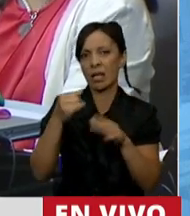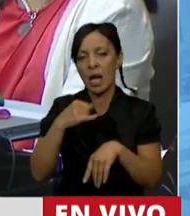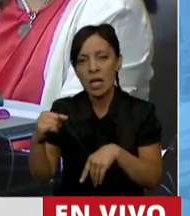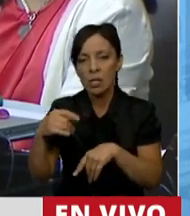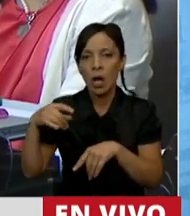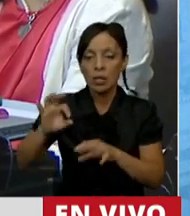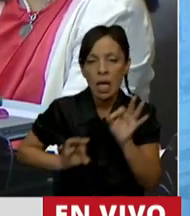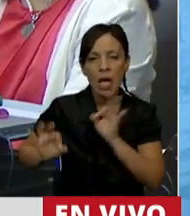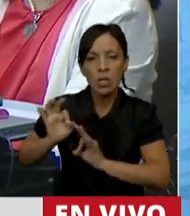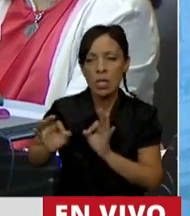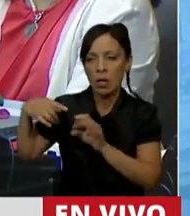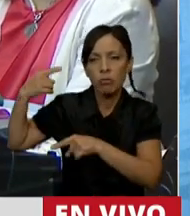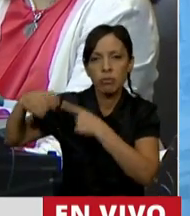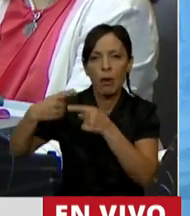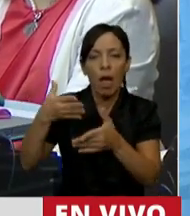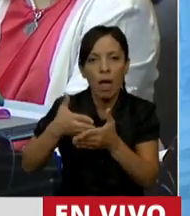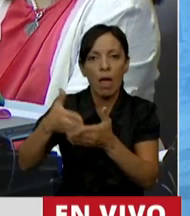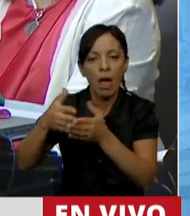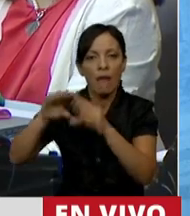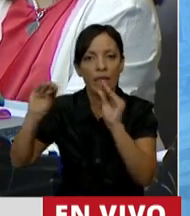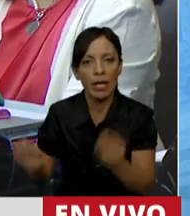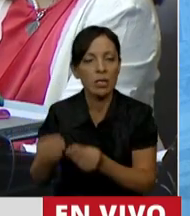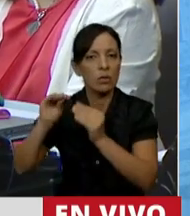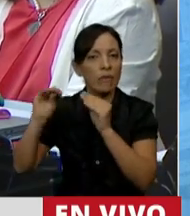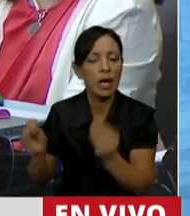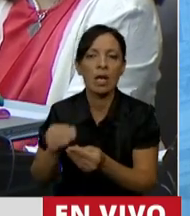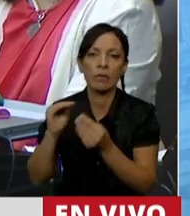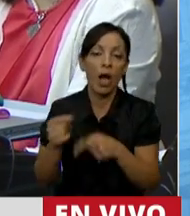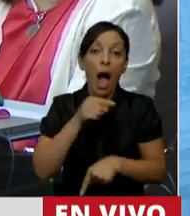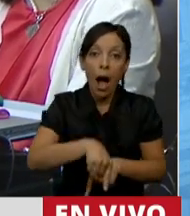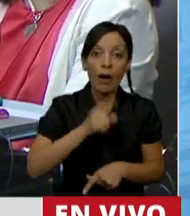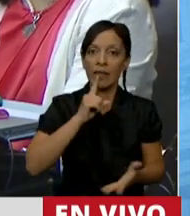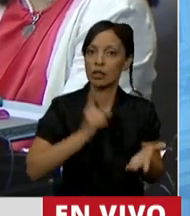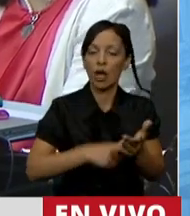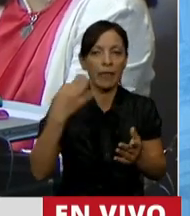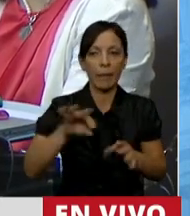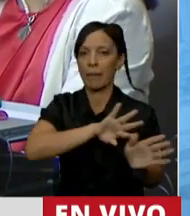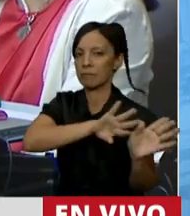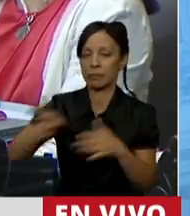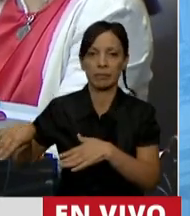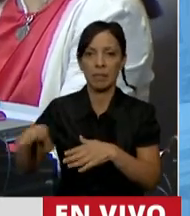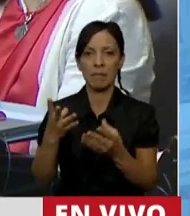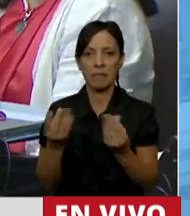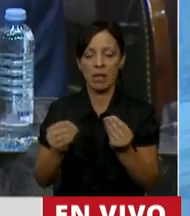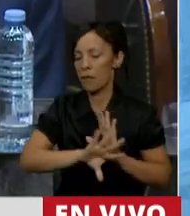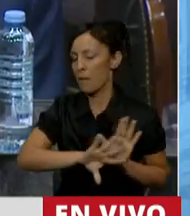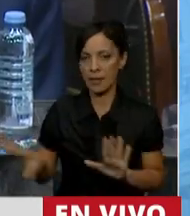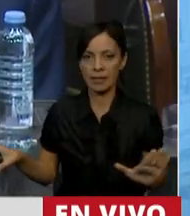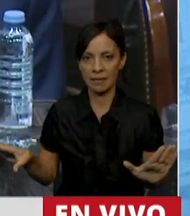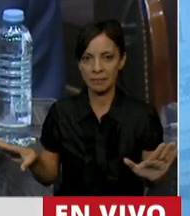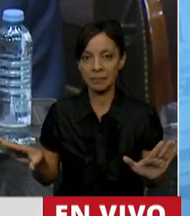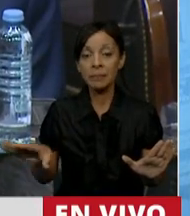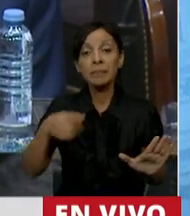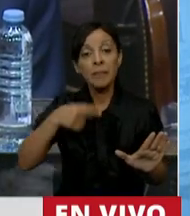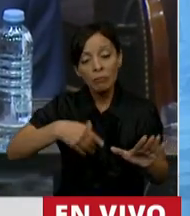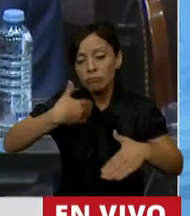de prohibiciones y de fracasos. Estas decisiones deben tomarse quitándose el miedo encima. Al final del